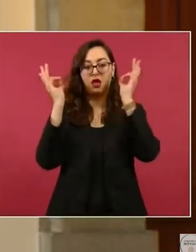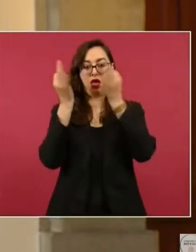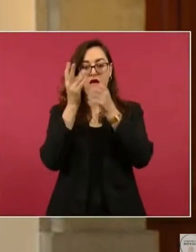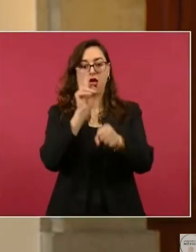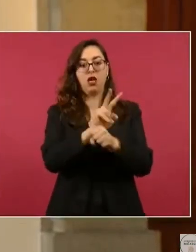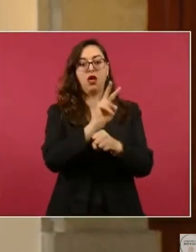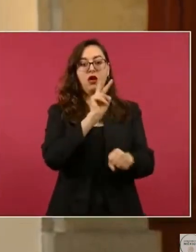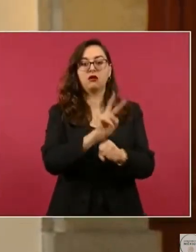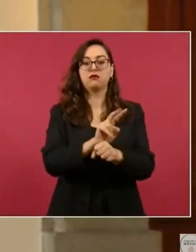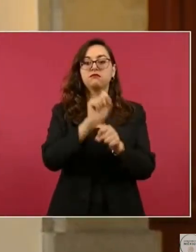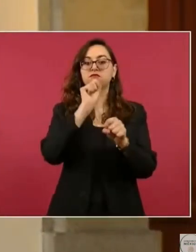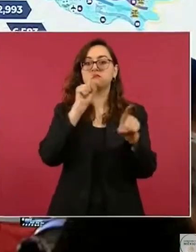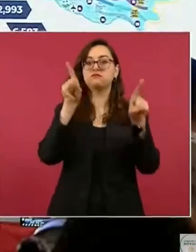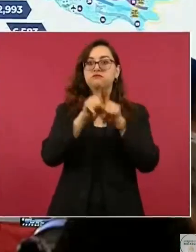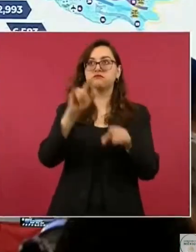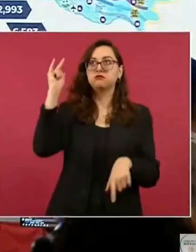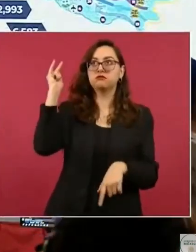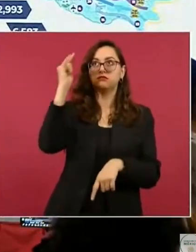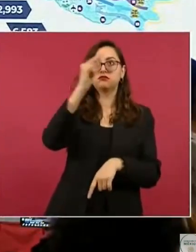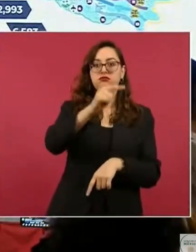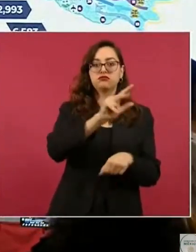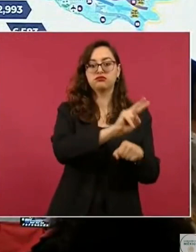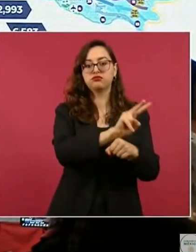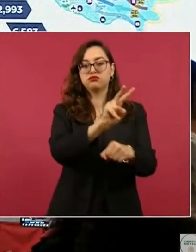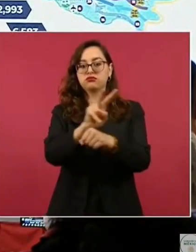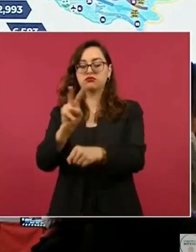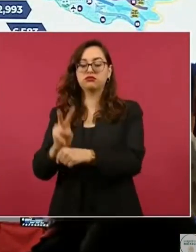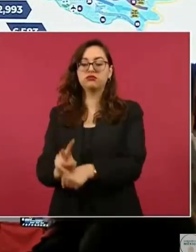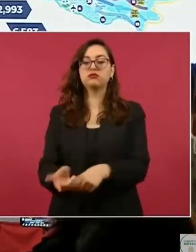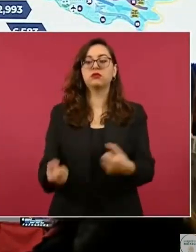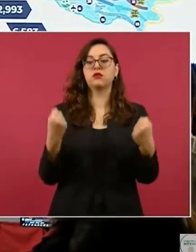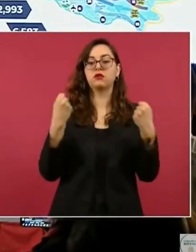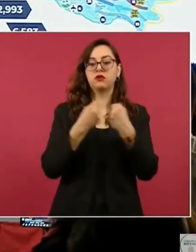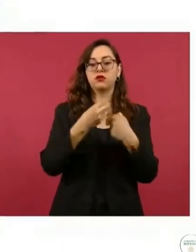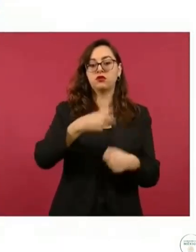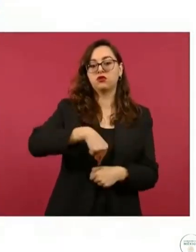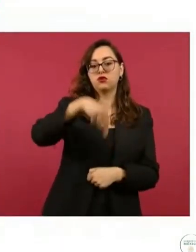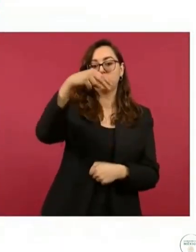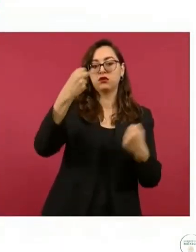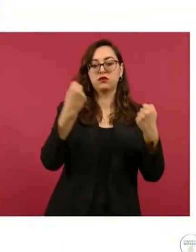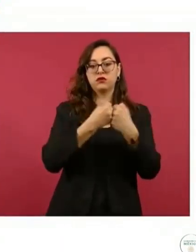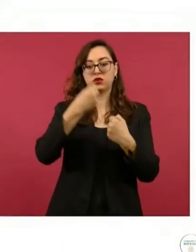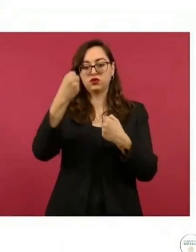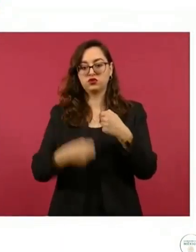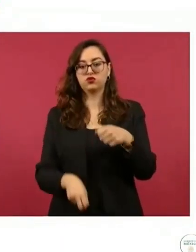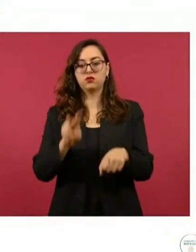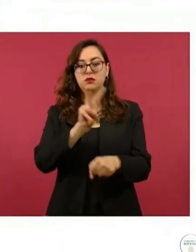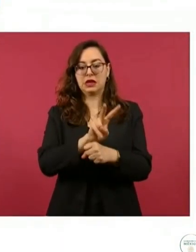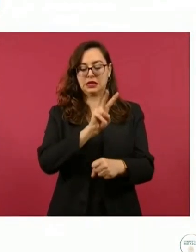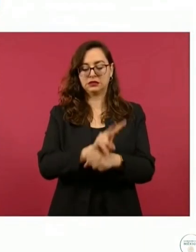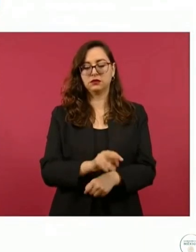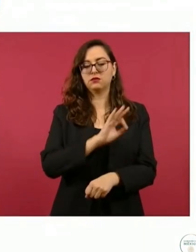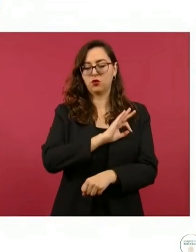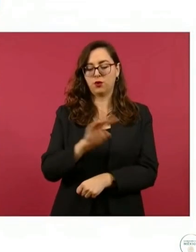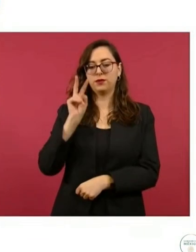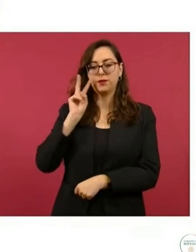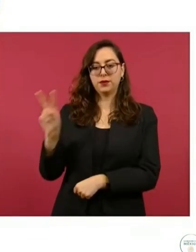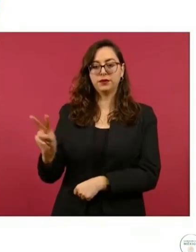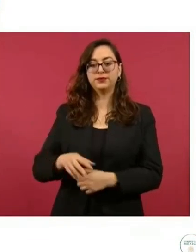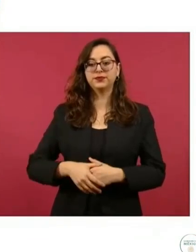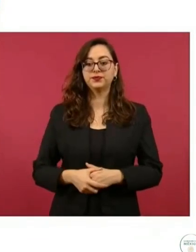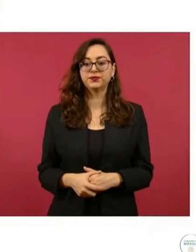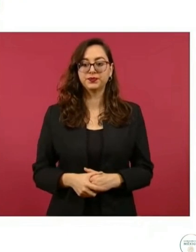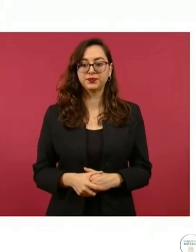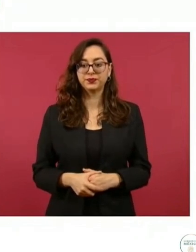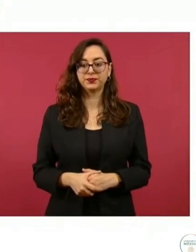del Espacio Aéreo Nacional, el Plan de Migración de la Frontera Norte-Sur, las operaciones para en contra